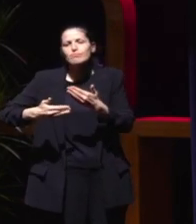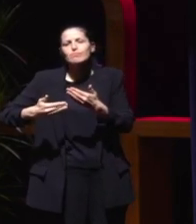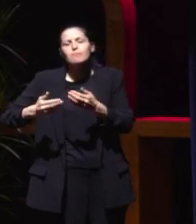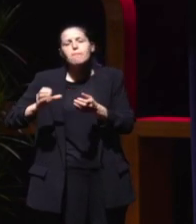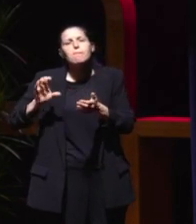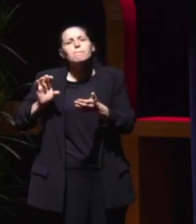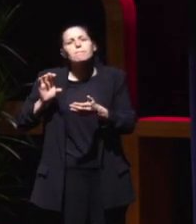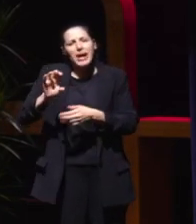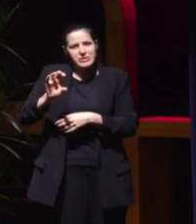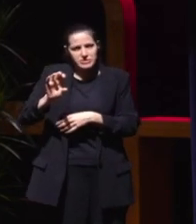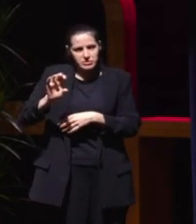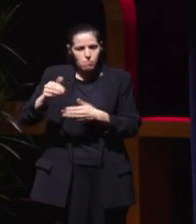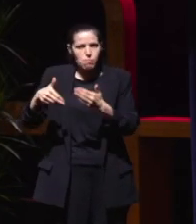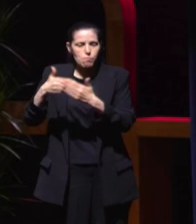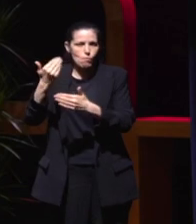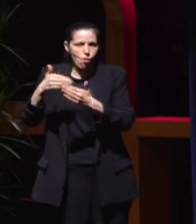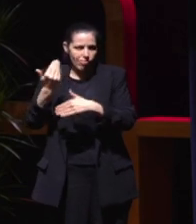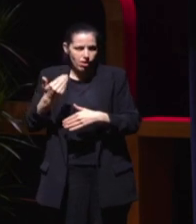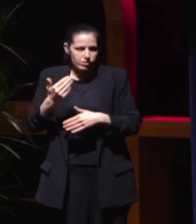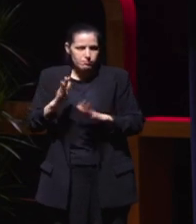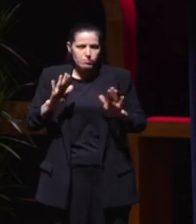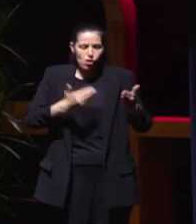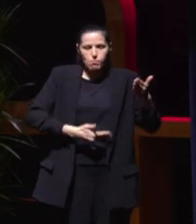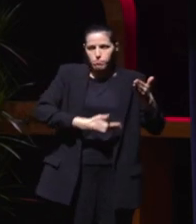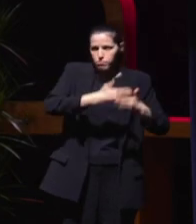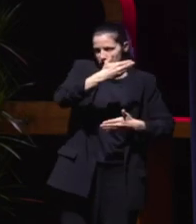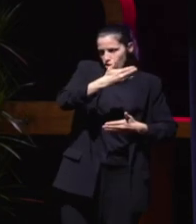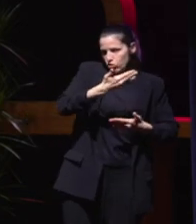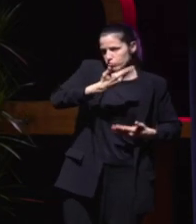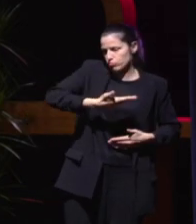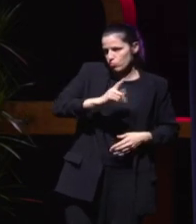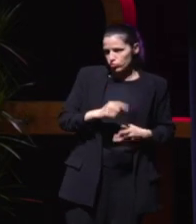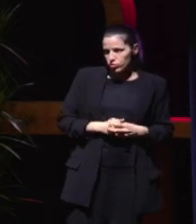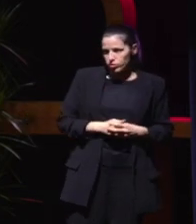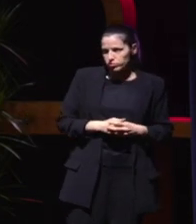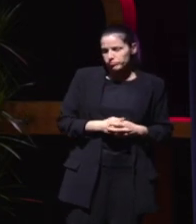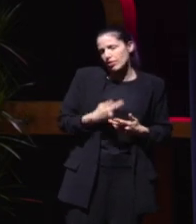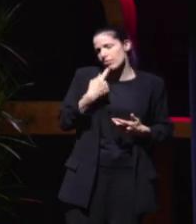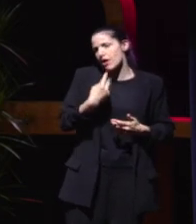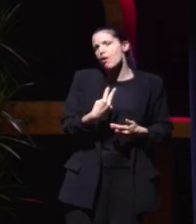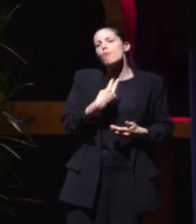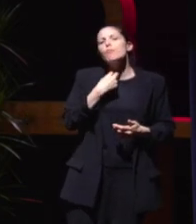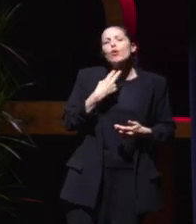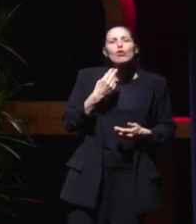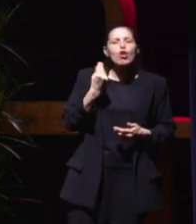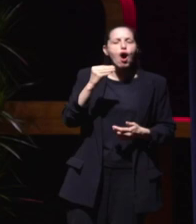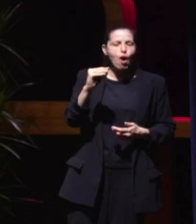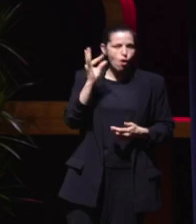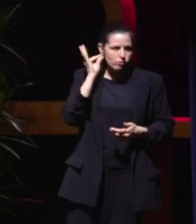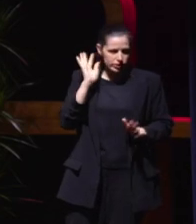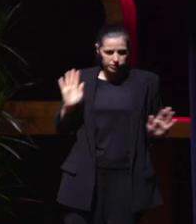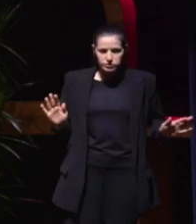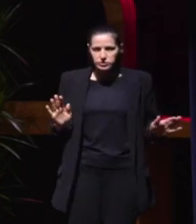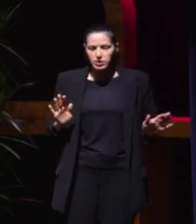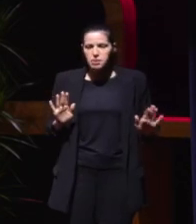de los hermanos mayores porque ellos están diciendo vamos a dar voz a las jóvenes pero claro que mal Que mal